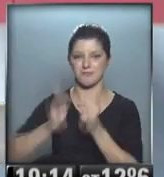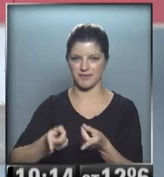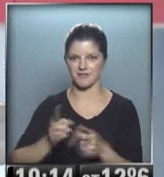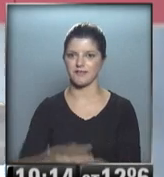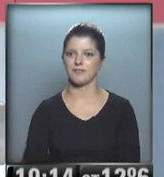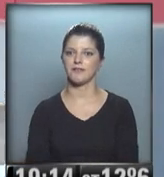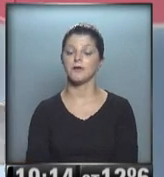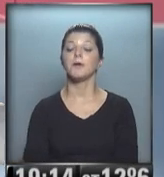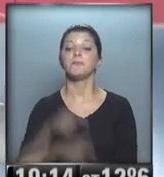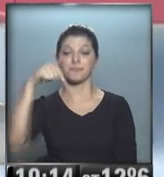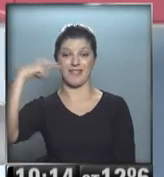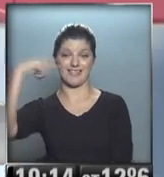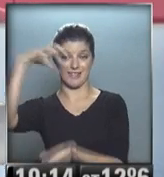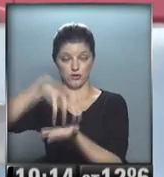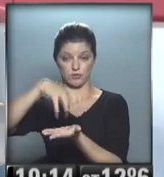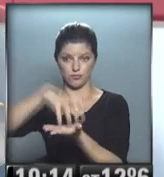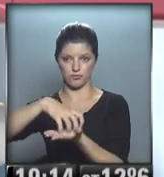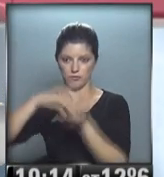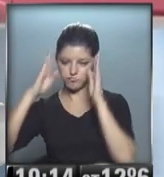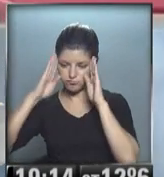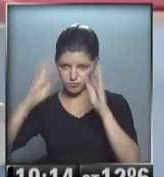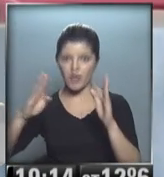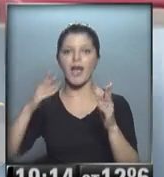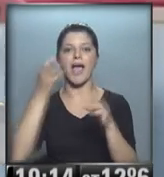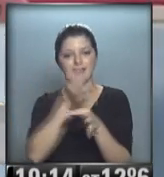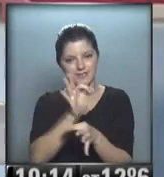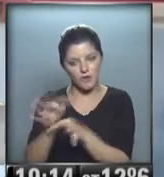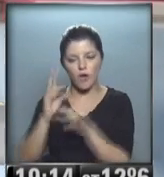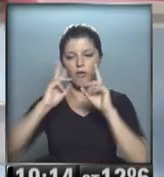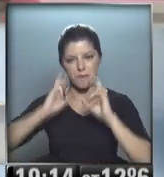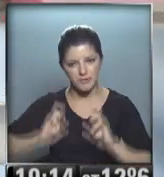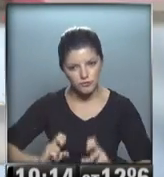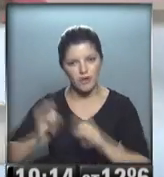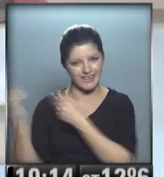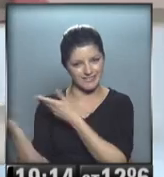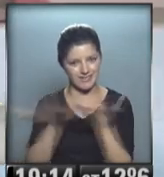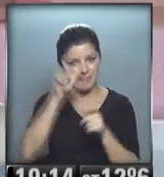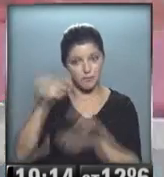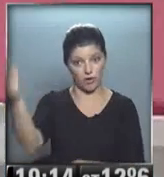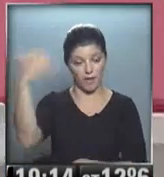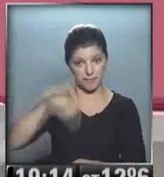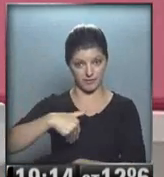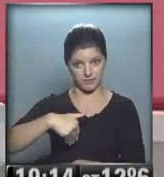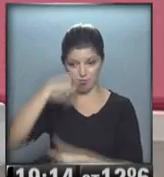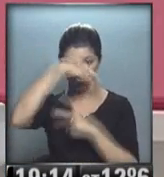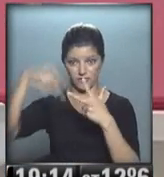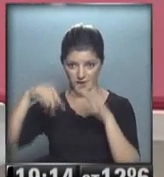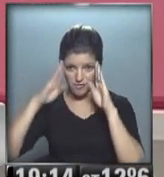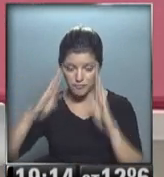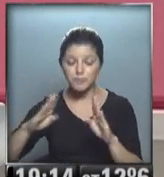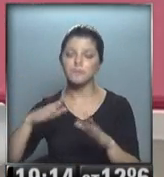este instituto, dedicado a la docencia, la investigación y la asistencia de pacientes,